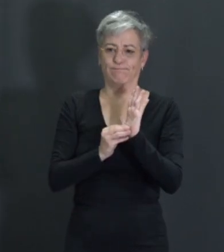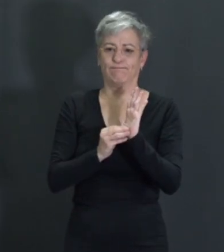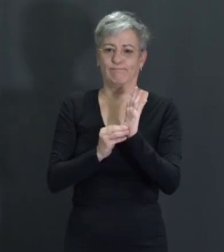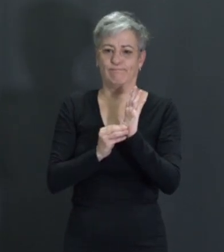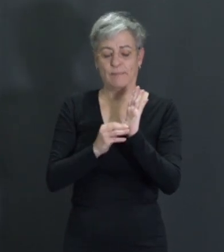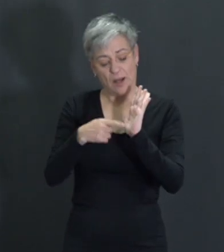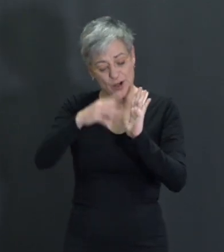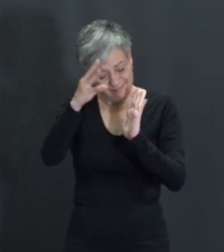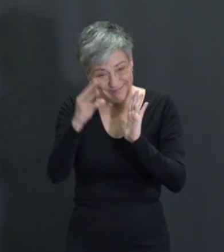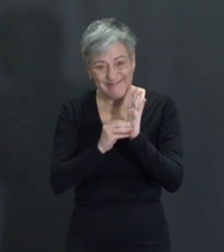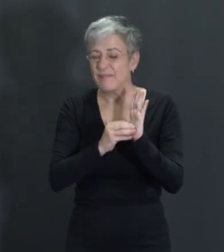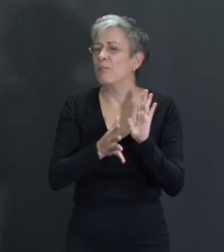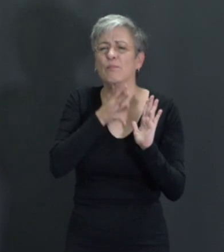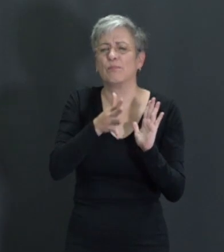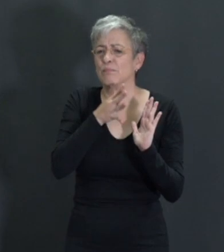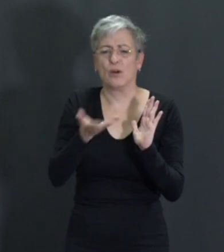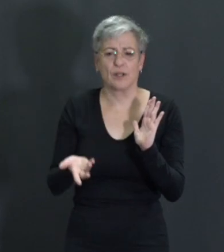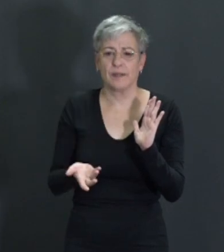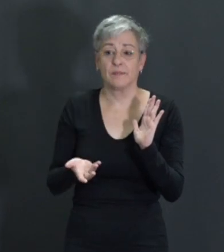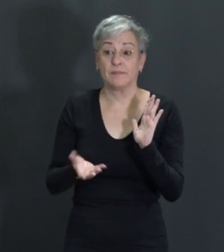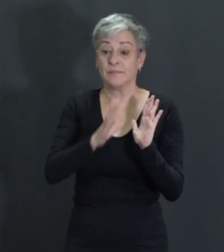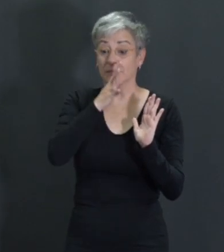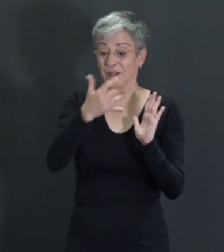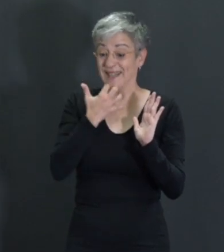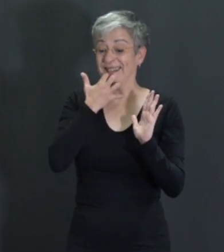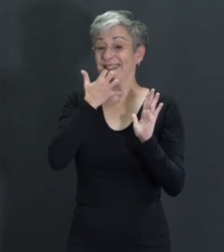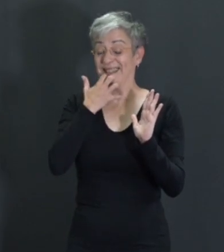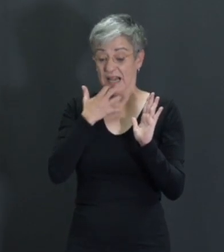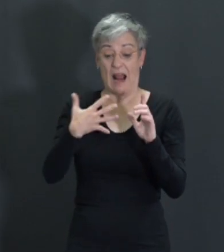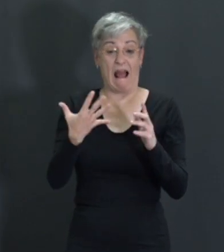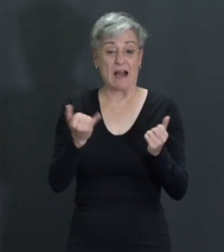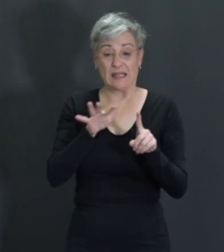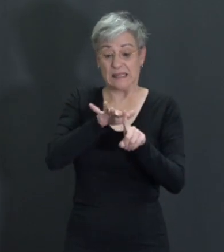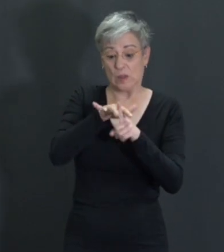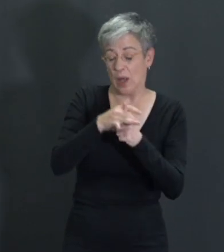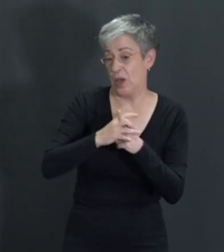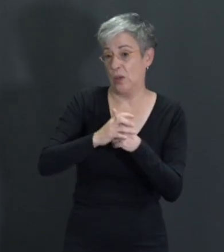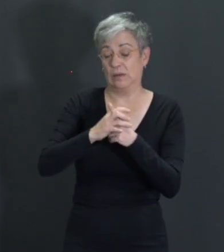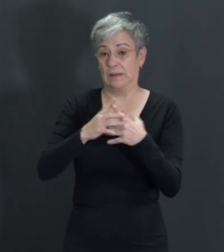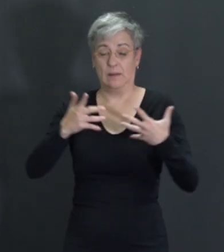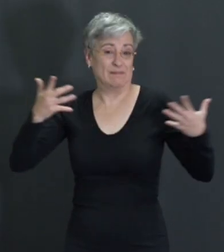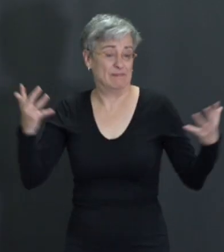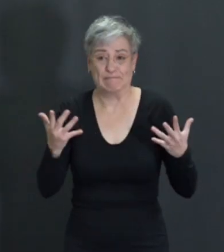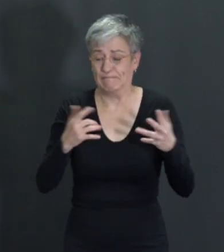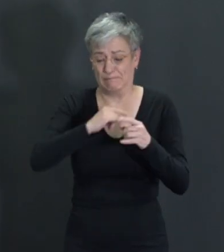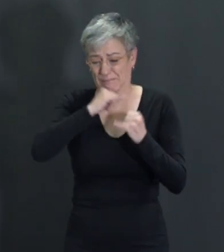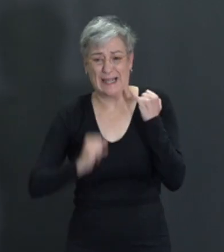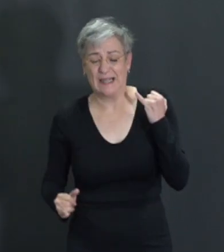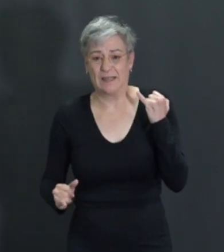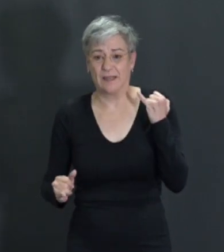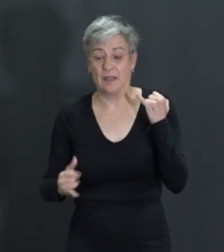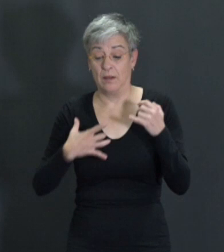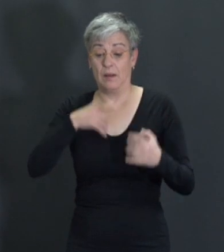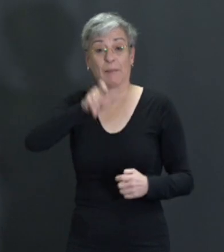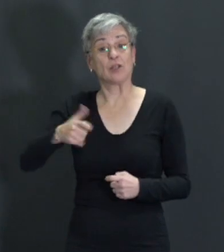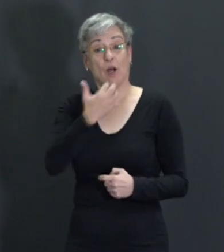norma? Precisamente para que cuando se produzcan este tipo de quiebras, personas como yo podamos ir a la